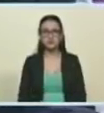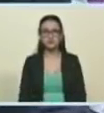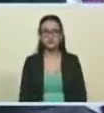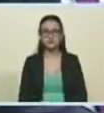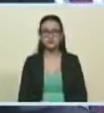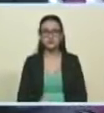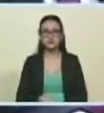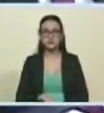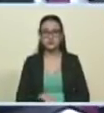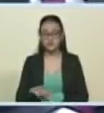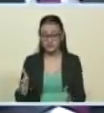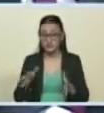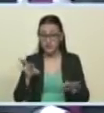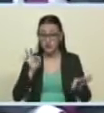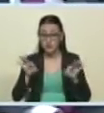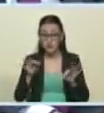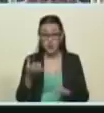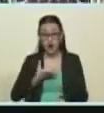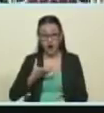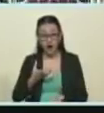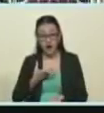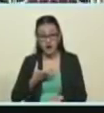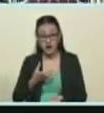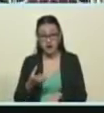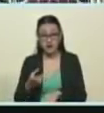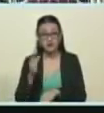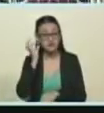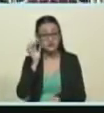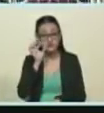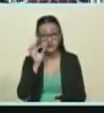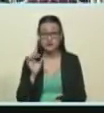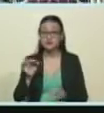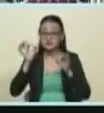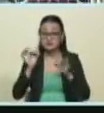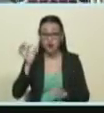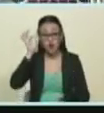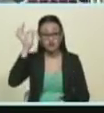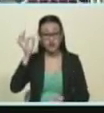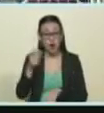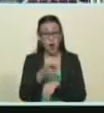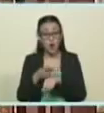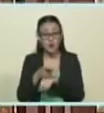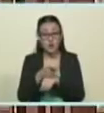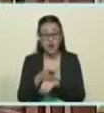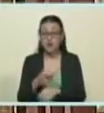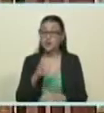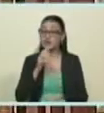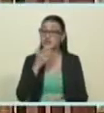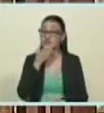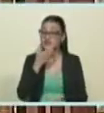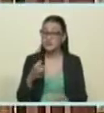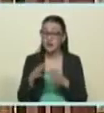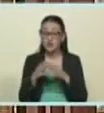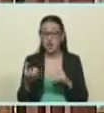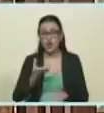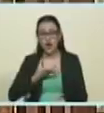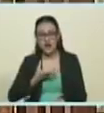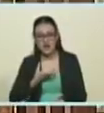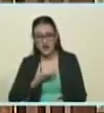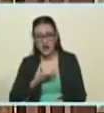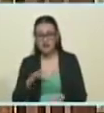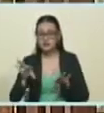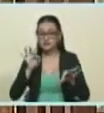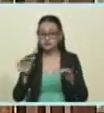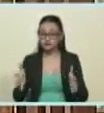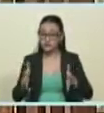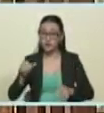Inmediatamente se eligen los alcaldes y alcaldesas. Debemos instalar el Consejo Federal de Gobierno en diciembre con todos los alcaldes y las alcaldesas que sean